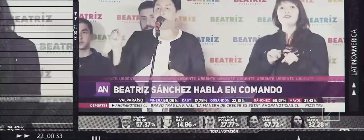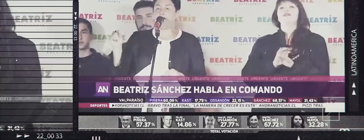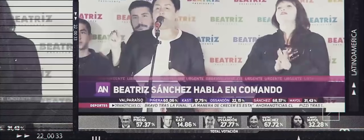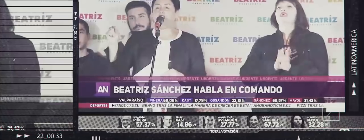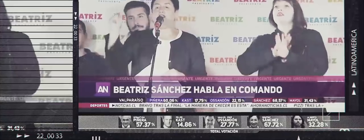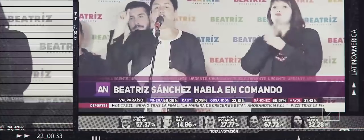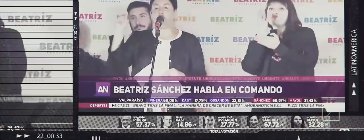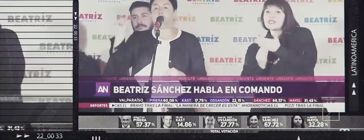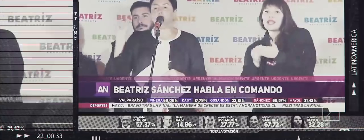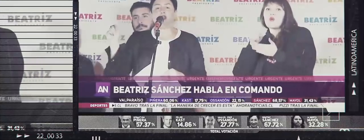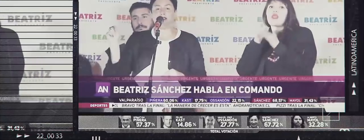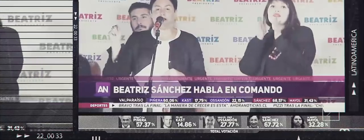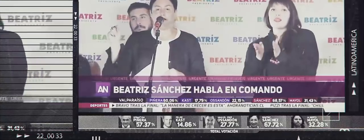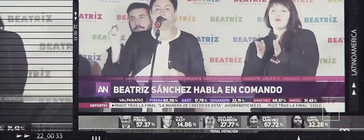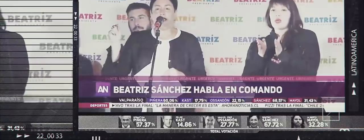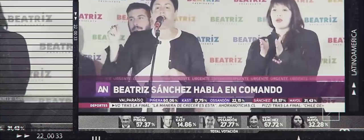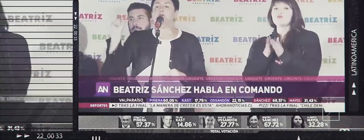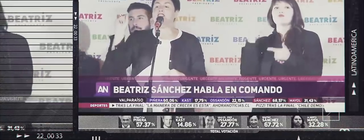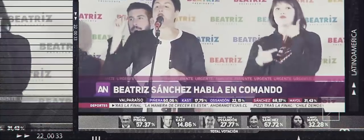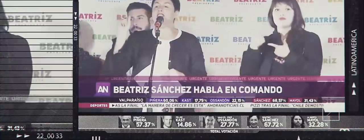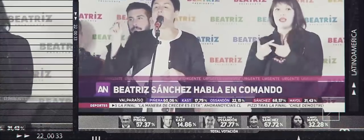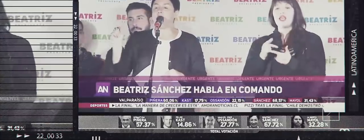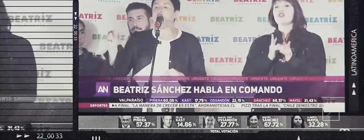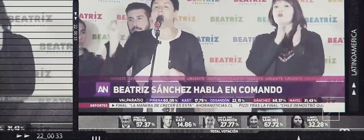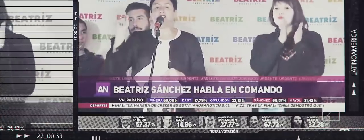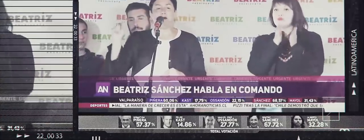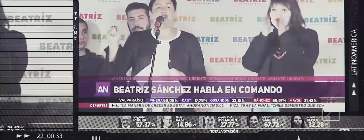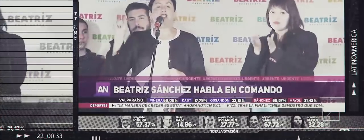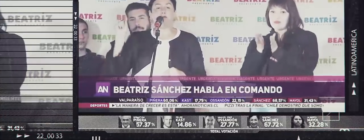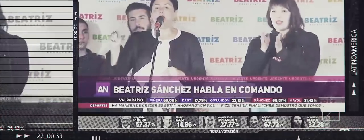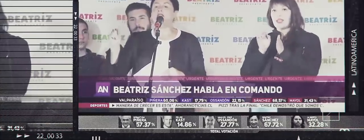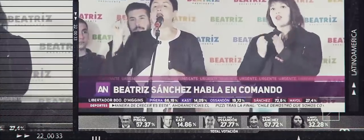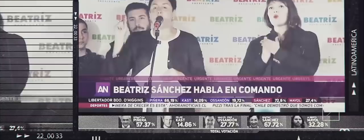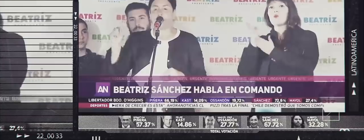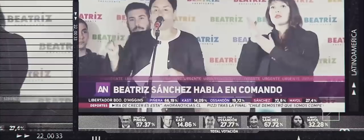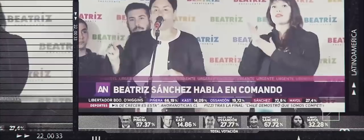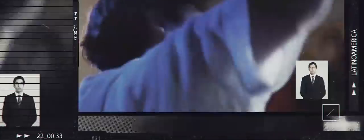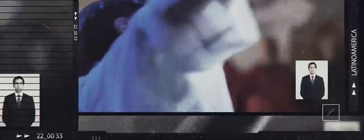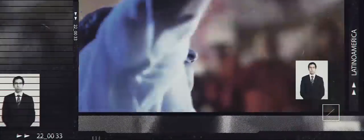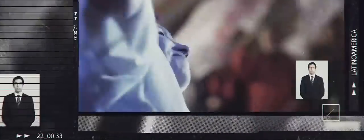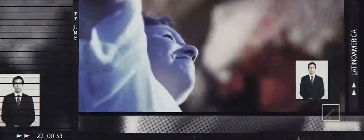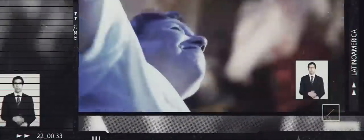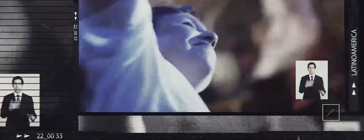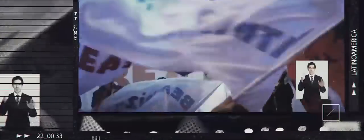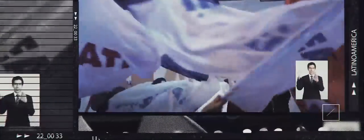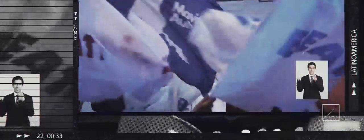cierra una etapa donde habían dos bloques y comienza una etapa donde empezamos a disputar el poder.